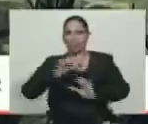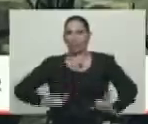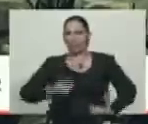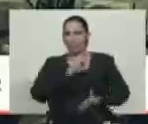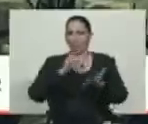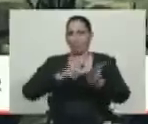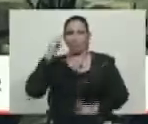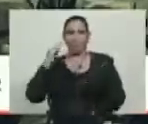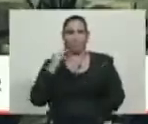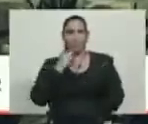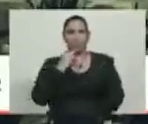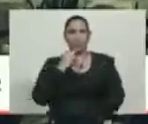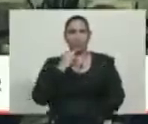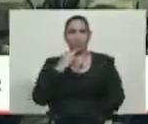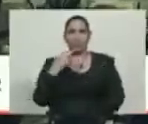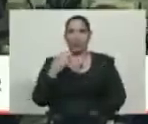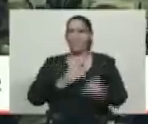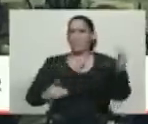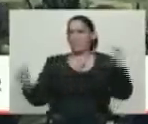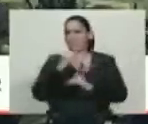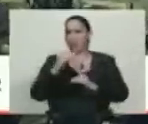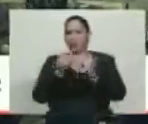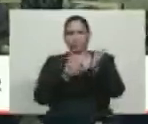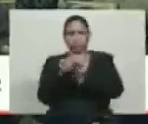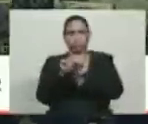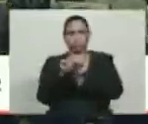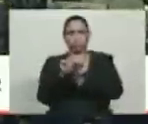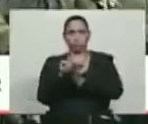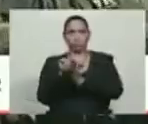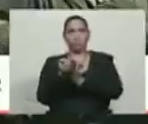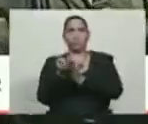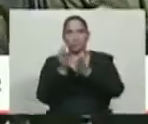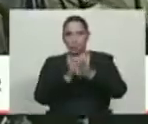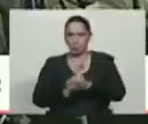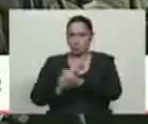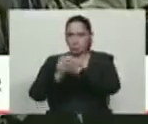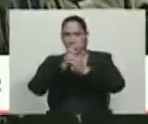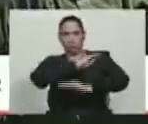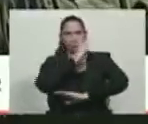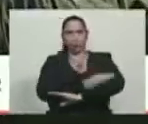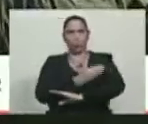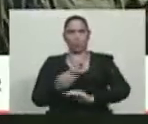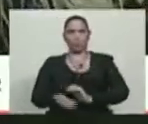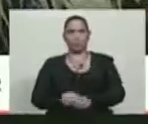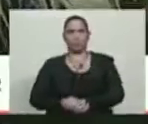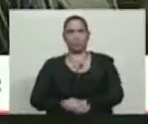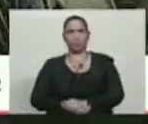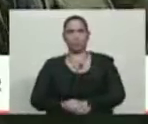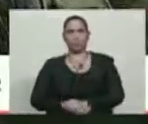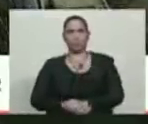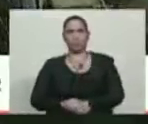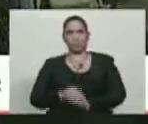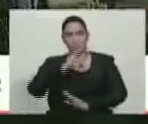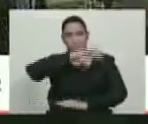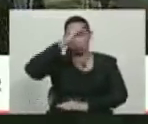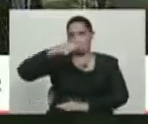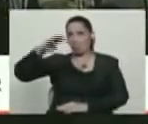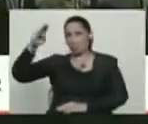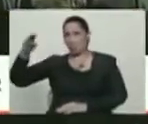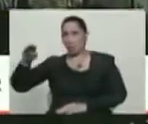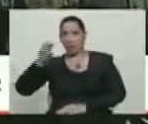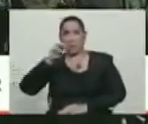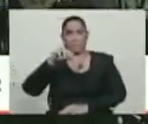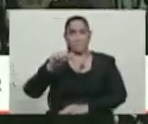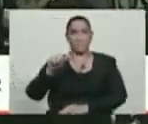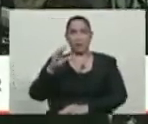Nacional Bolivariana, máxima lealtad y digamos con fuerza, desde esta montaña de Macarao, con